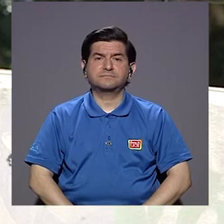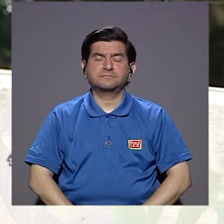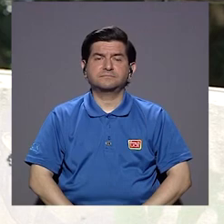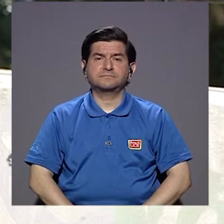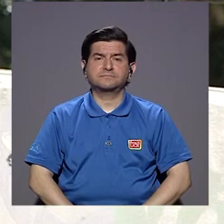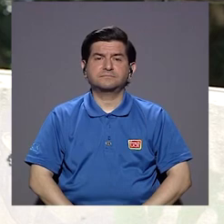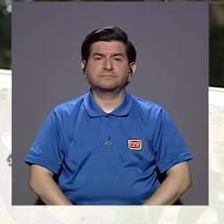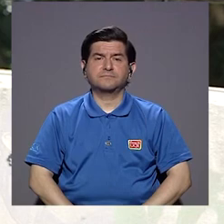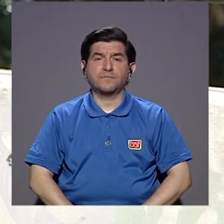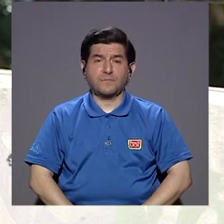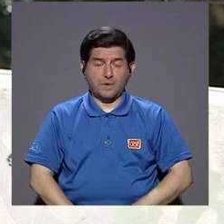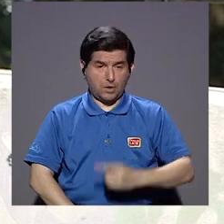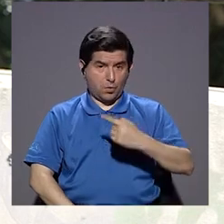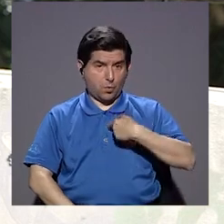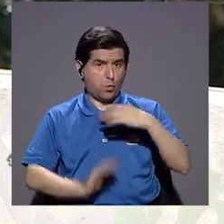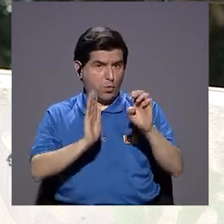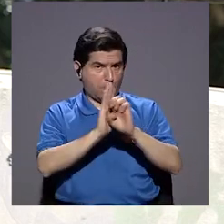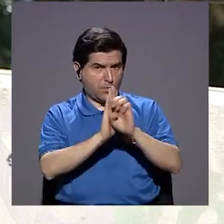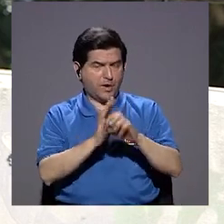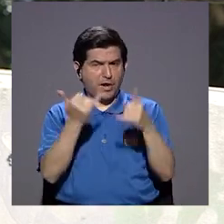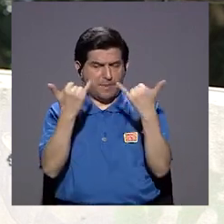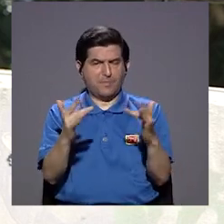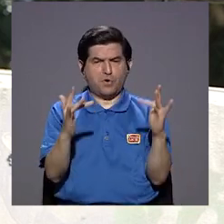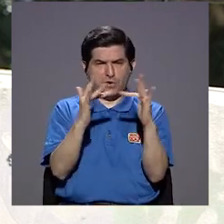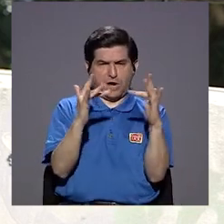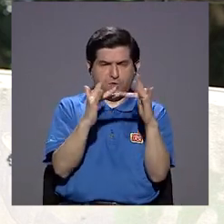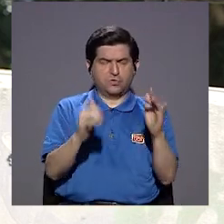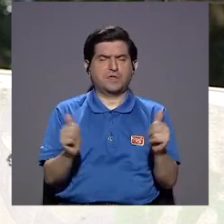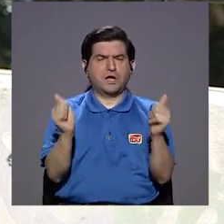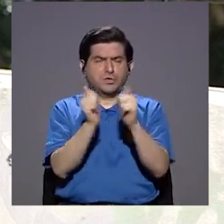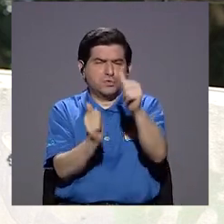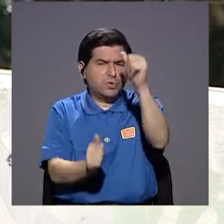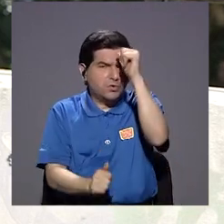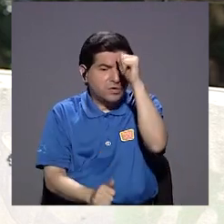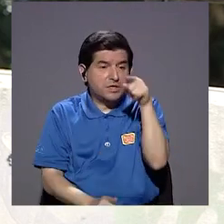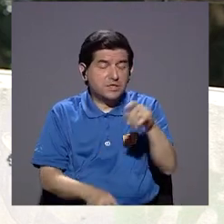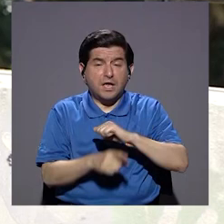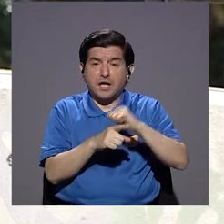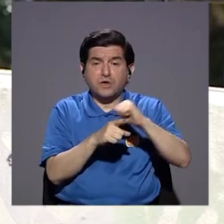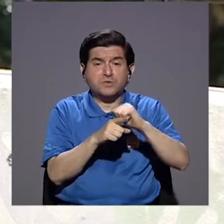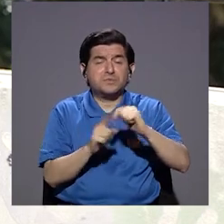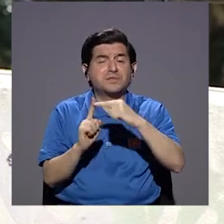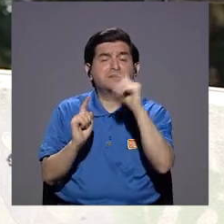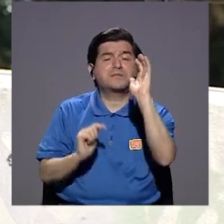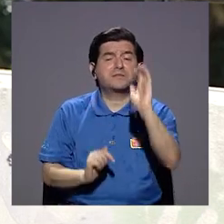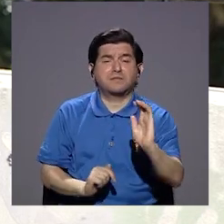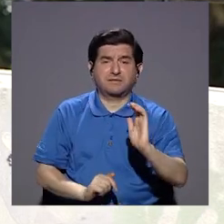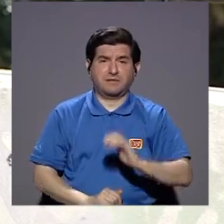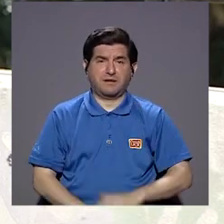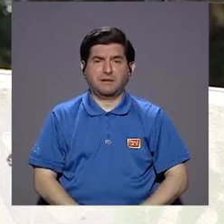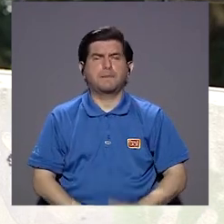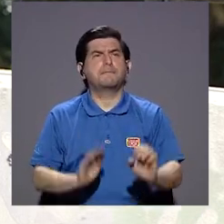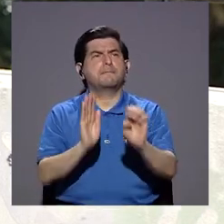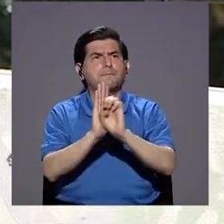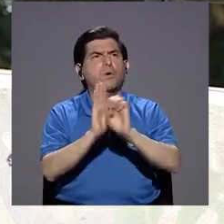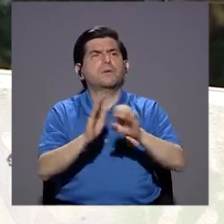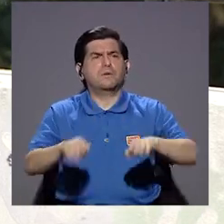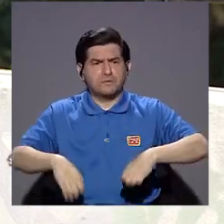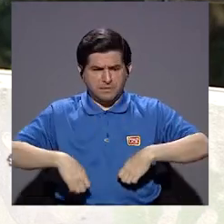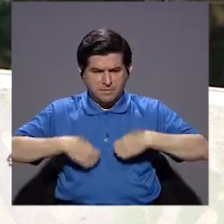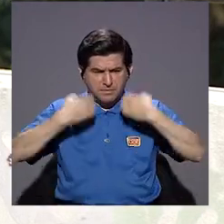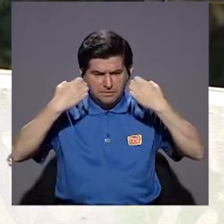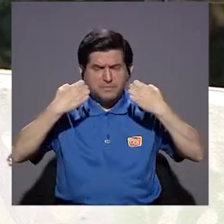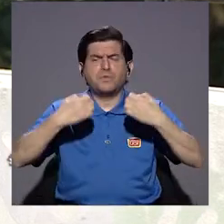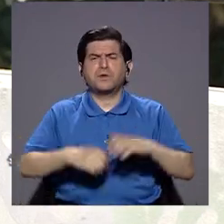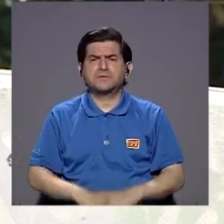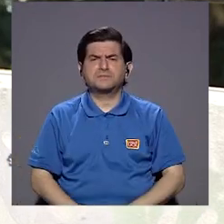Cuando uno hace contacto, por ejemplo, con India o así, ellos lo practican desde niños. Hay, por ejemplo,